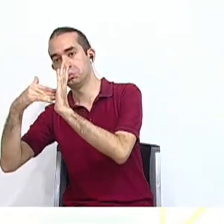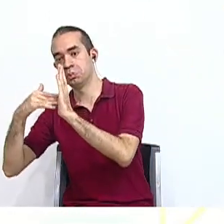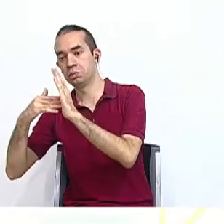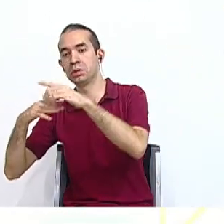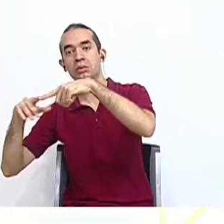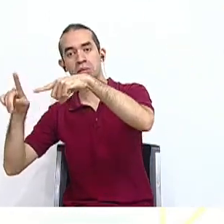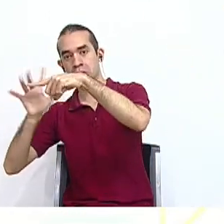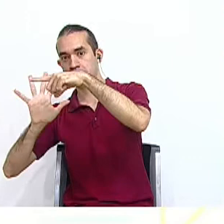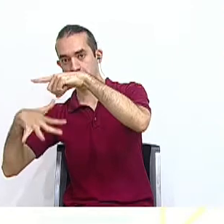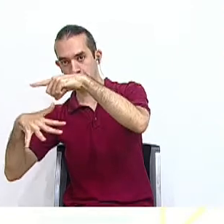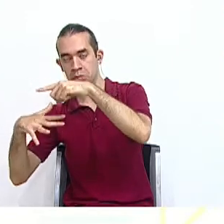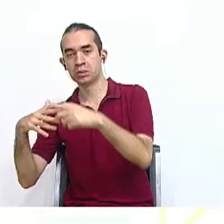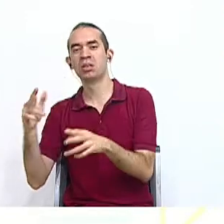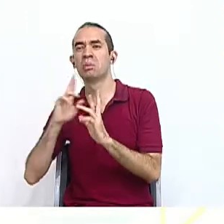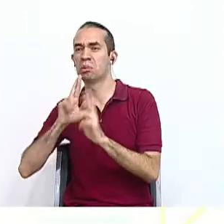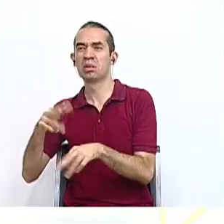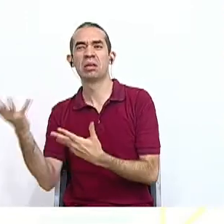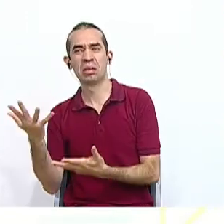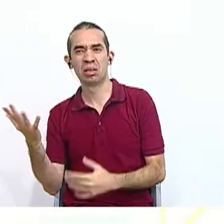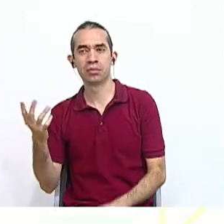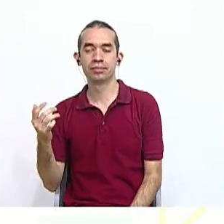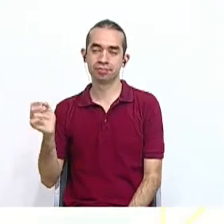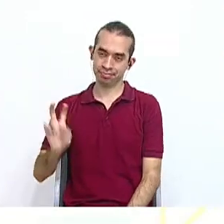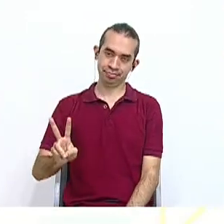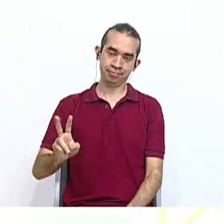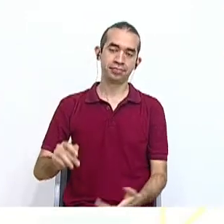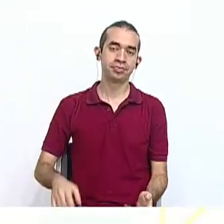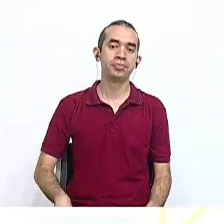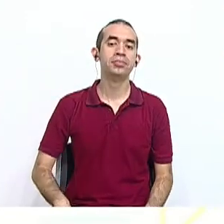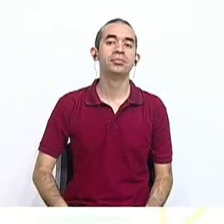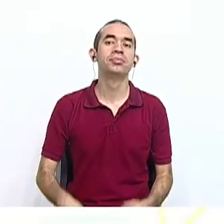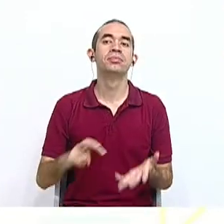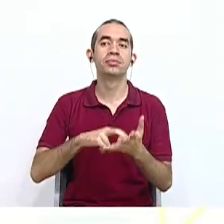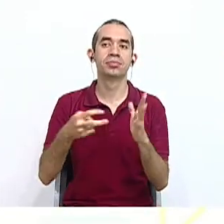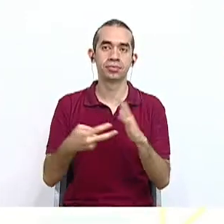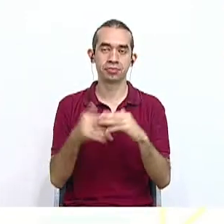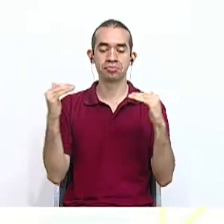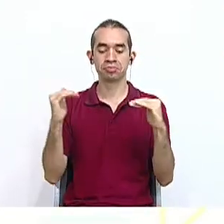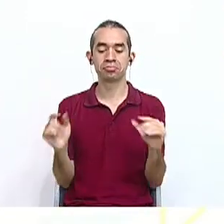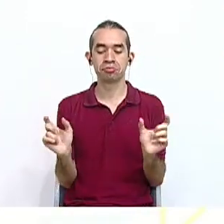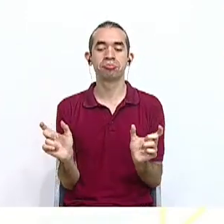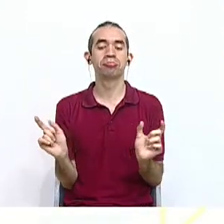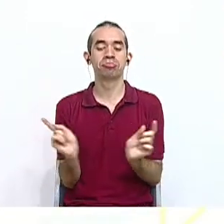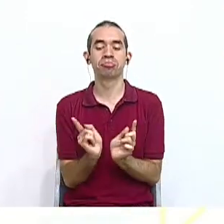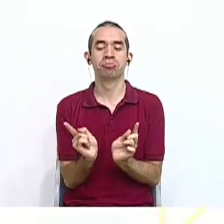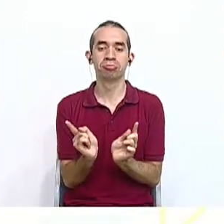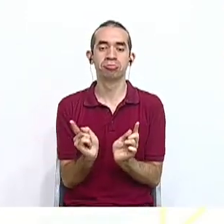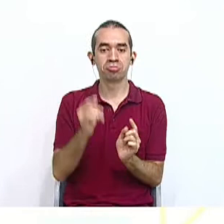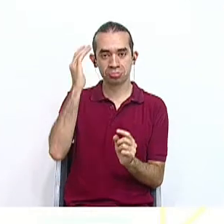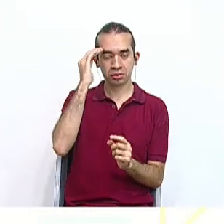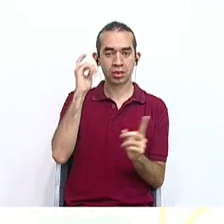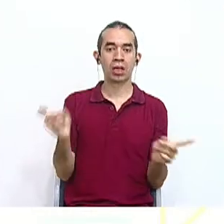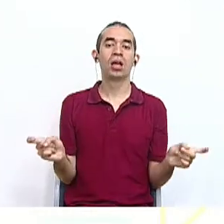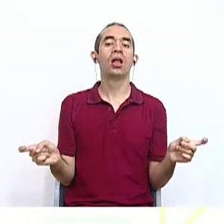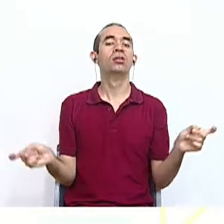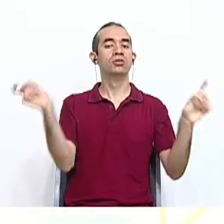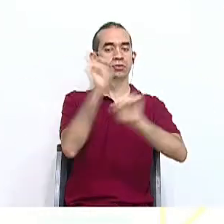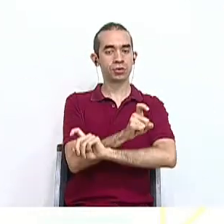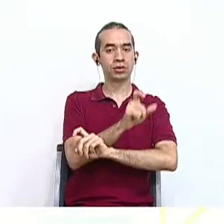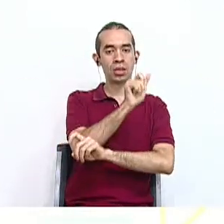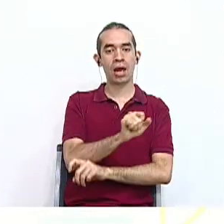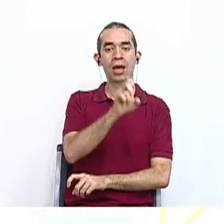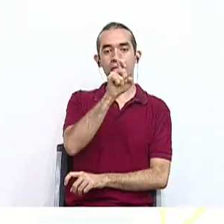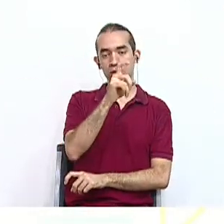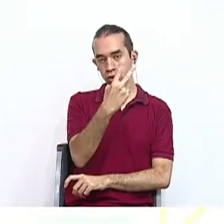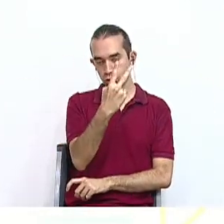esto? Correcto, muy bien. Por lo tanto, llegamos a esta ecuación exponencial. ¿Recuerdan por qué es